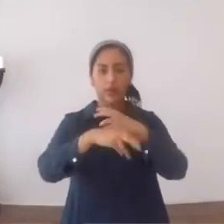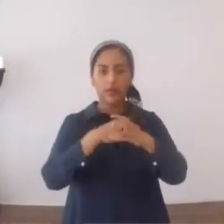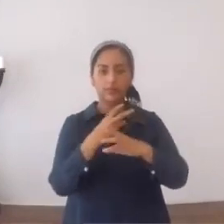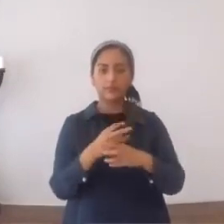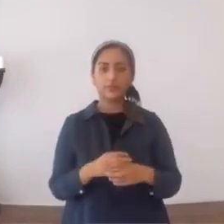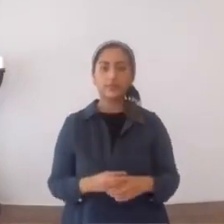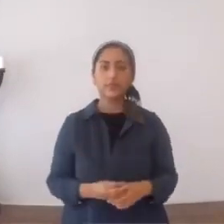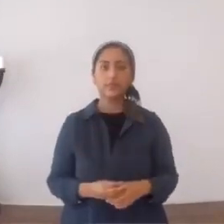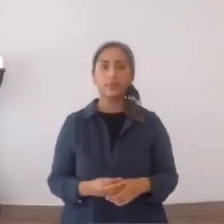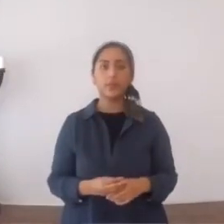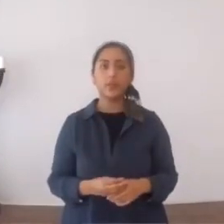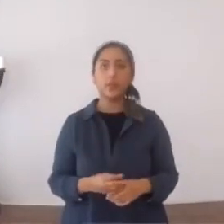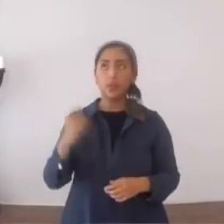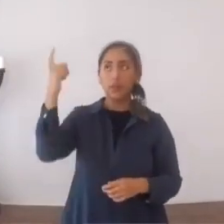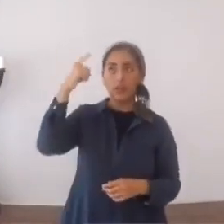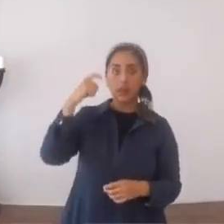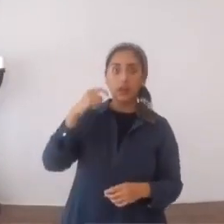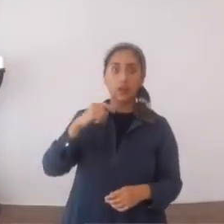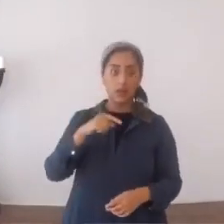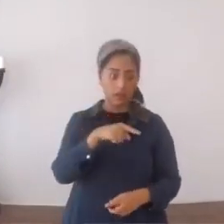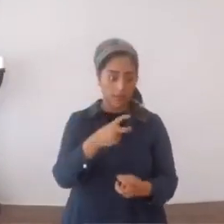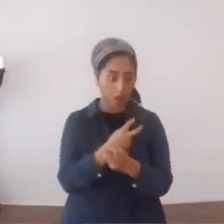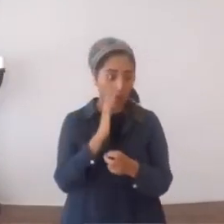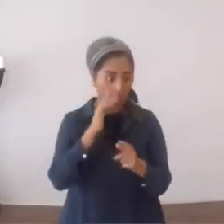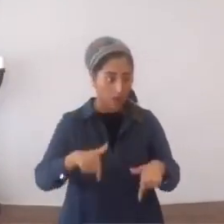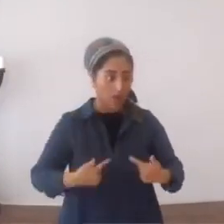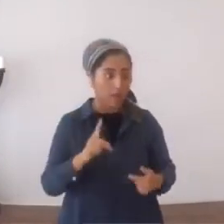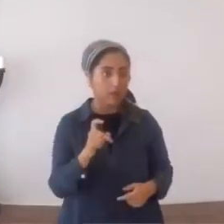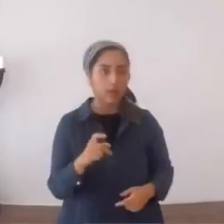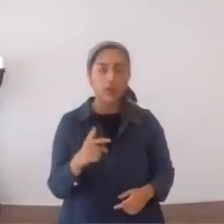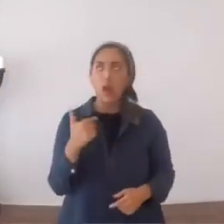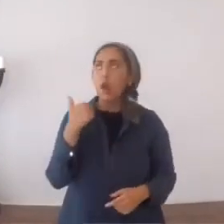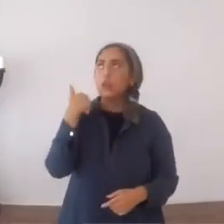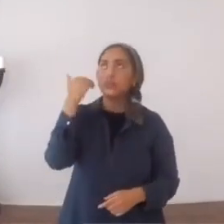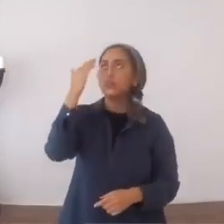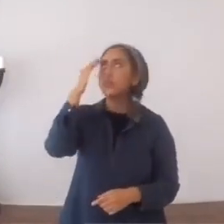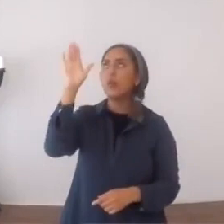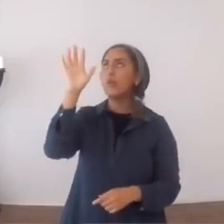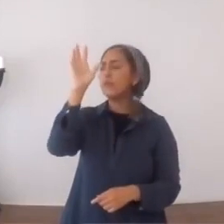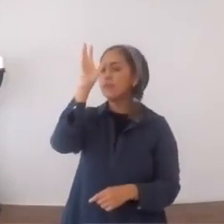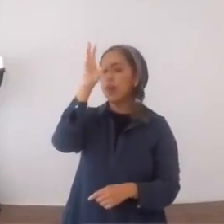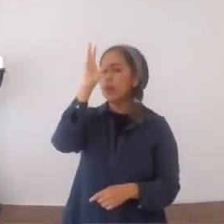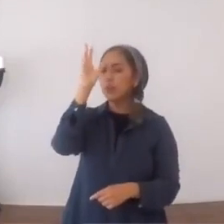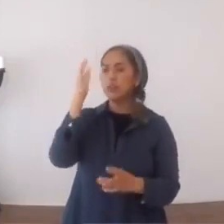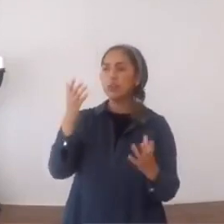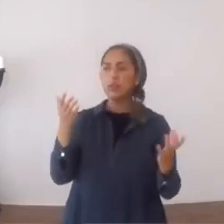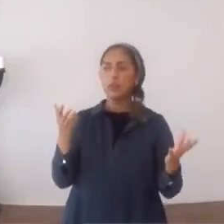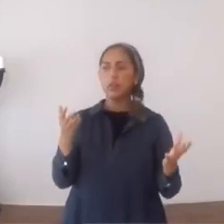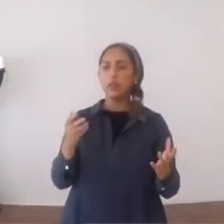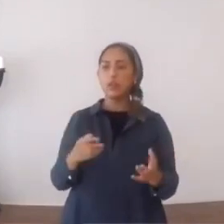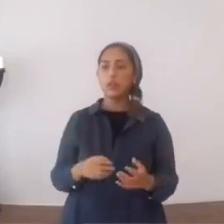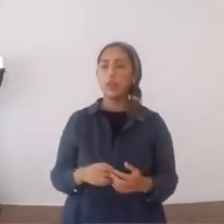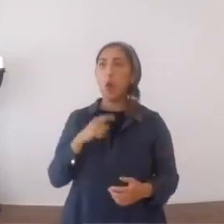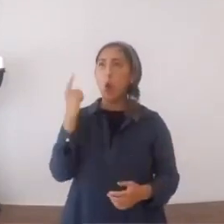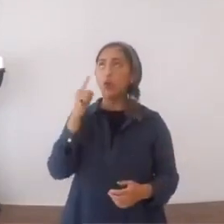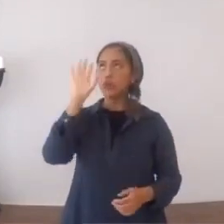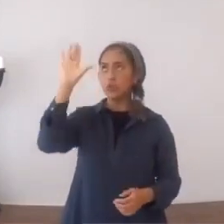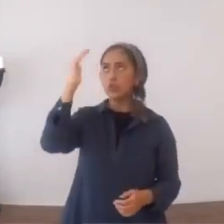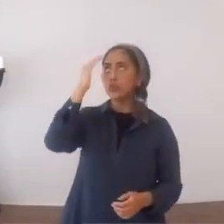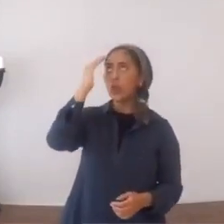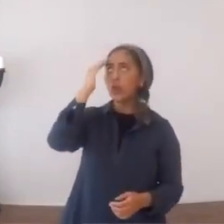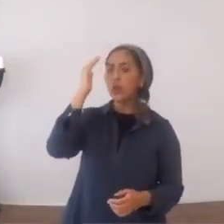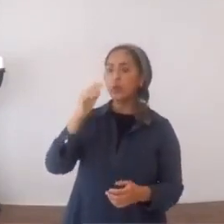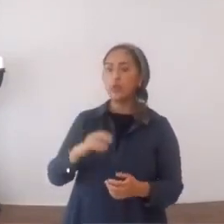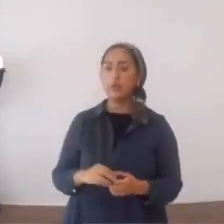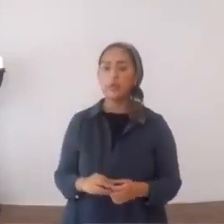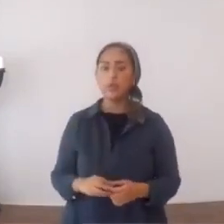completa. Dijo, ¿vivirán estos huesos? No lo sé, Padre, Abba, Yahweh. Solamente tú